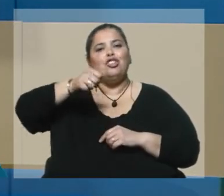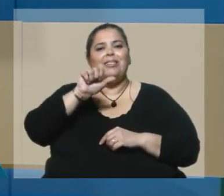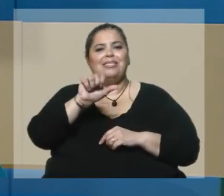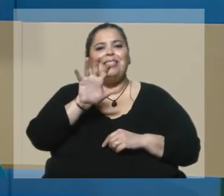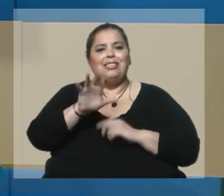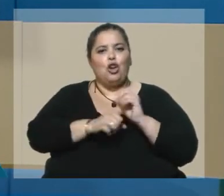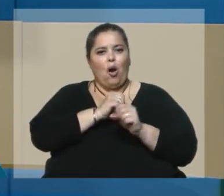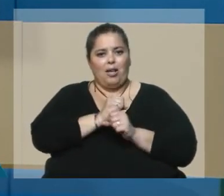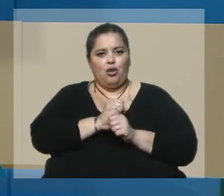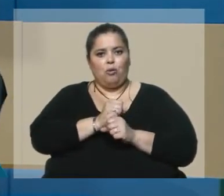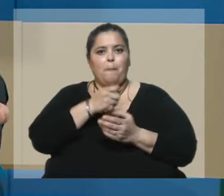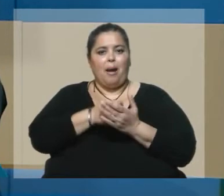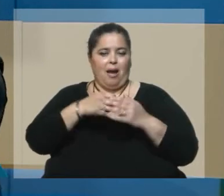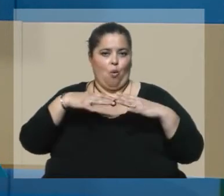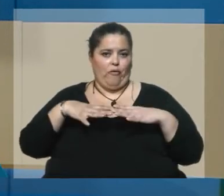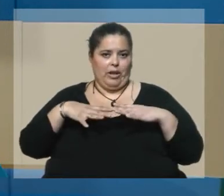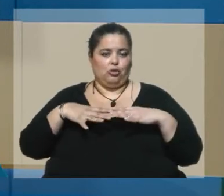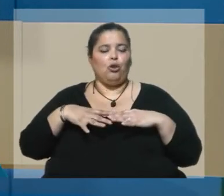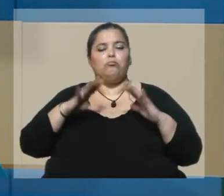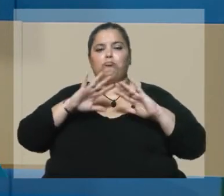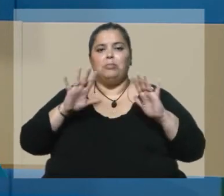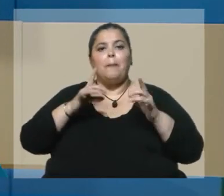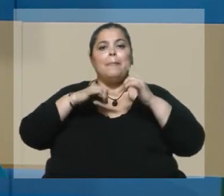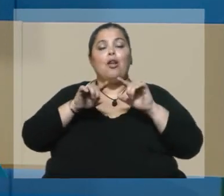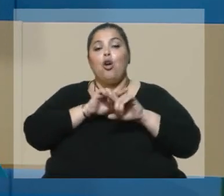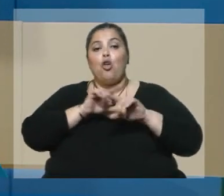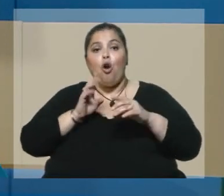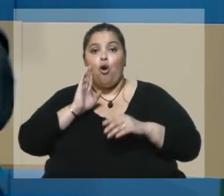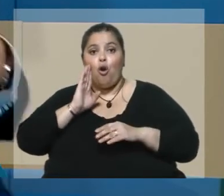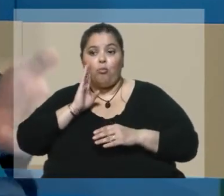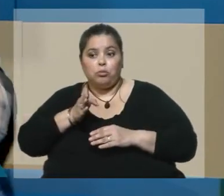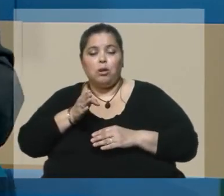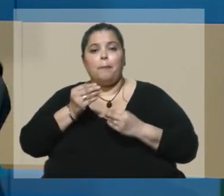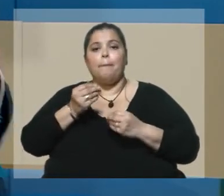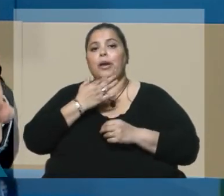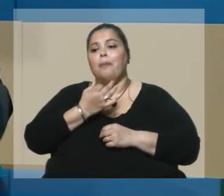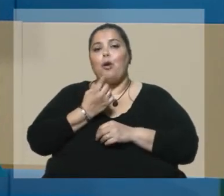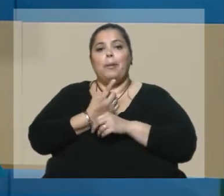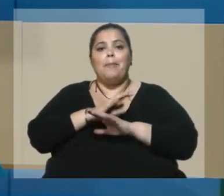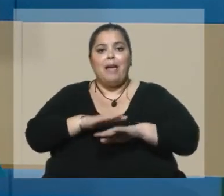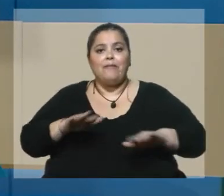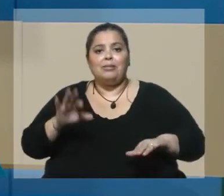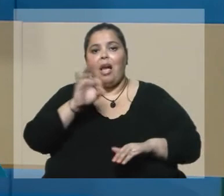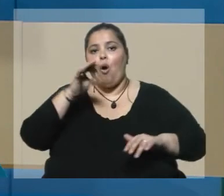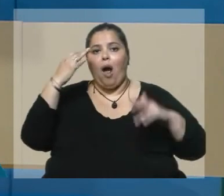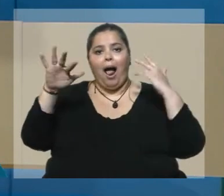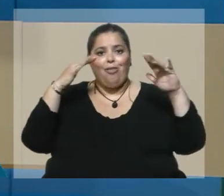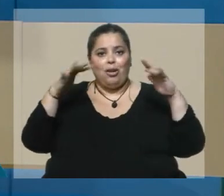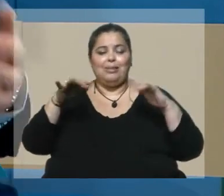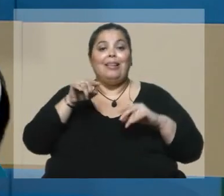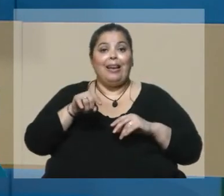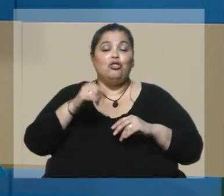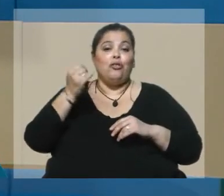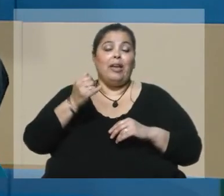vía pasidades y no eh hacia la primera infancia y los adolescentes que son los que tienen